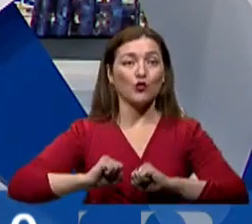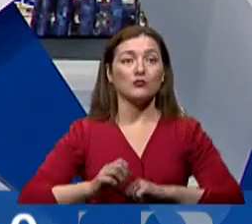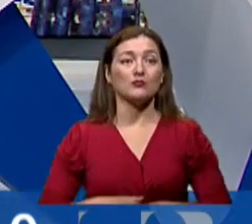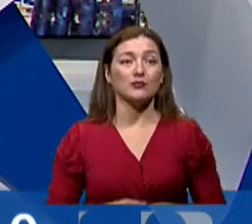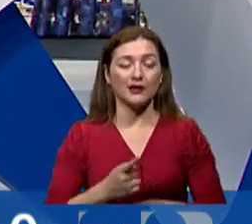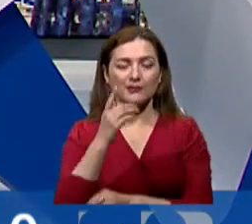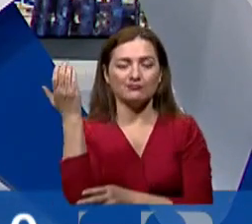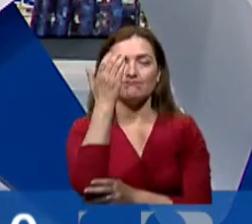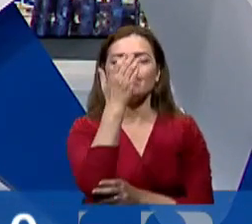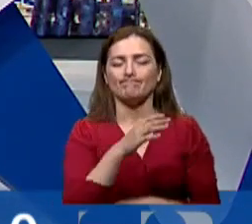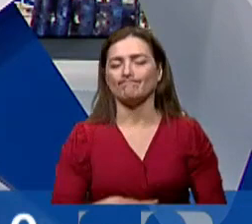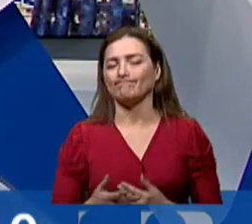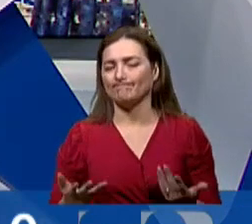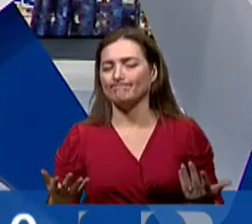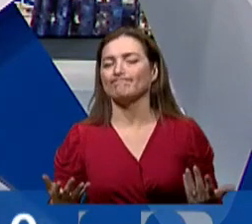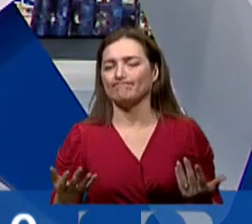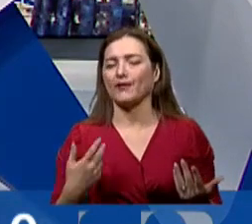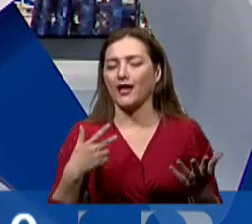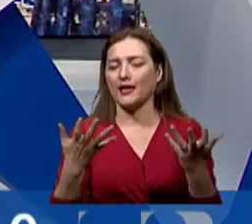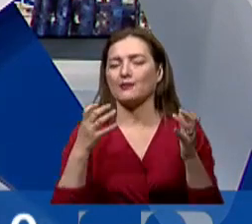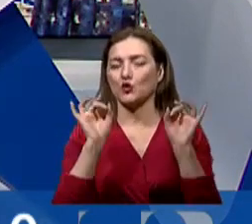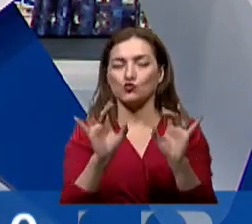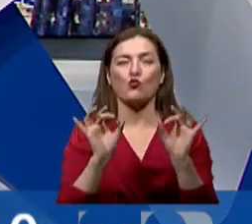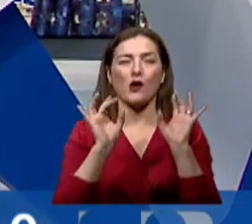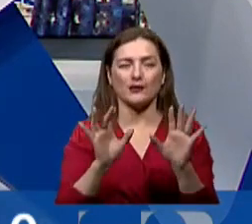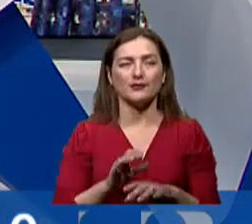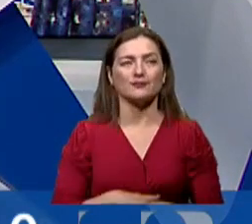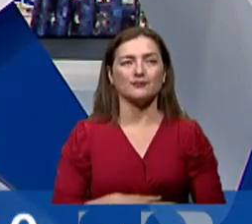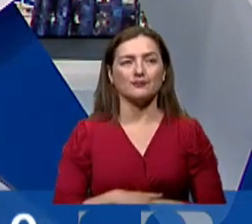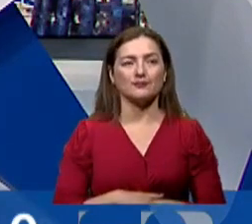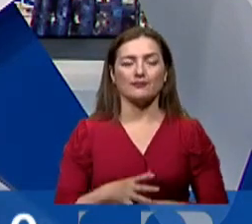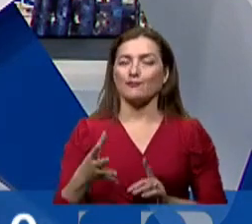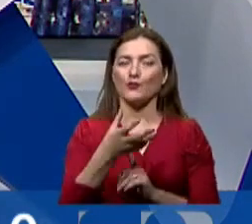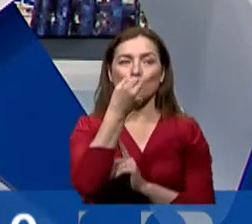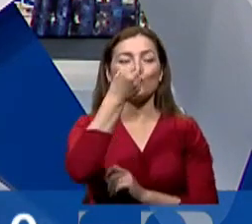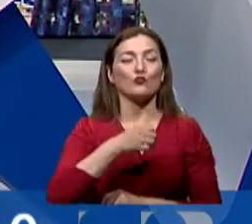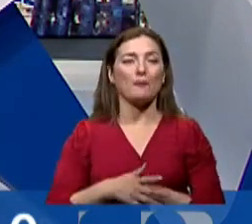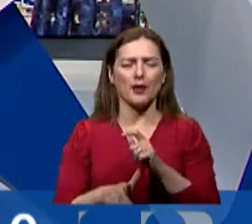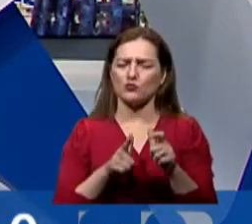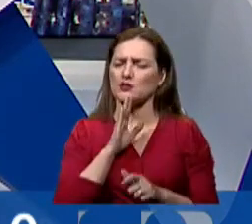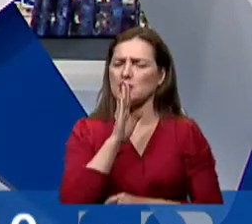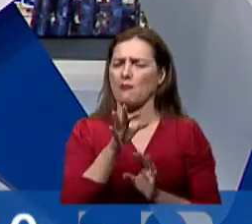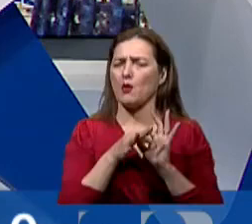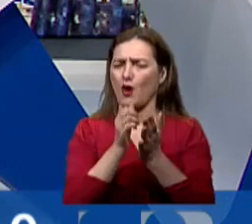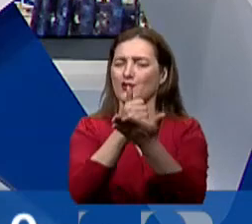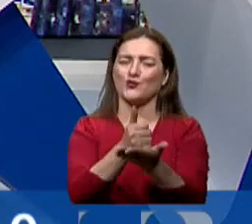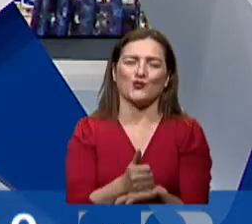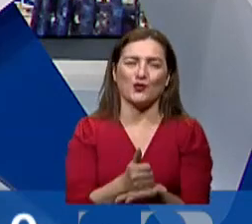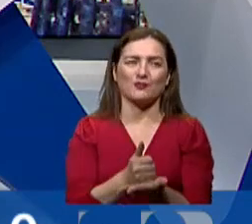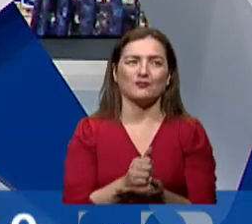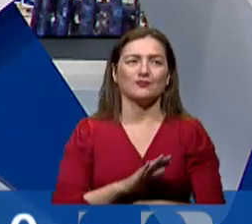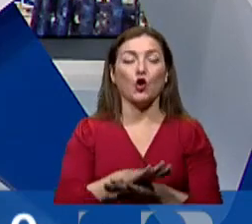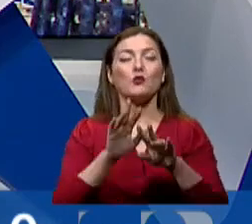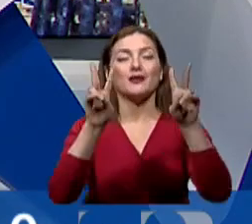con el día de elección de la reniquito, creo que va a ser la patadita de suerte para que así se dé. Seguro que sí lo vamos a lograr porque sabemos que la gente siempre colabora y por ello nos quieres hablar